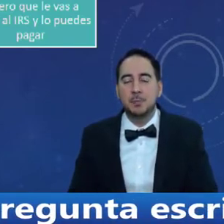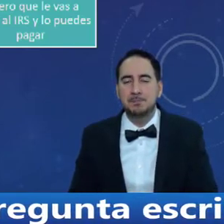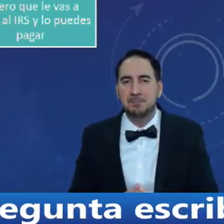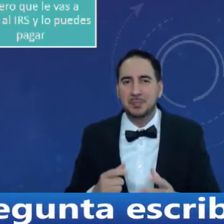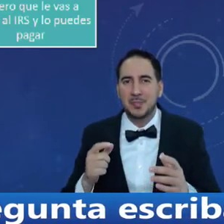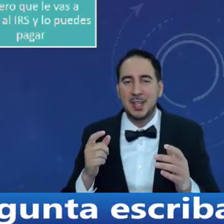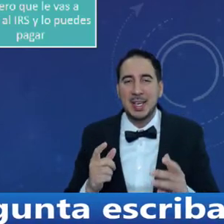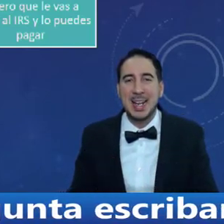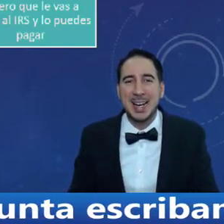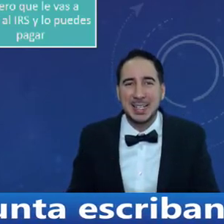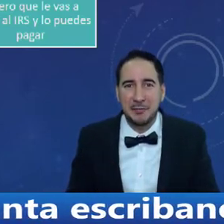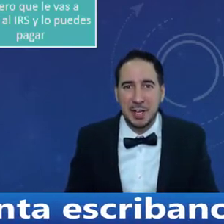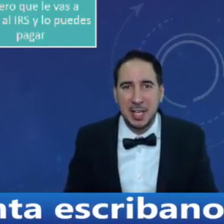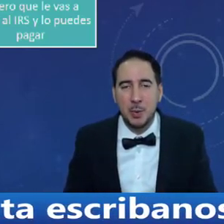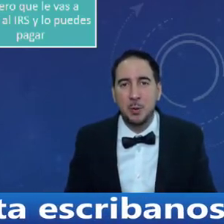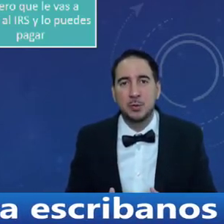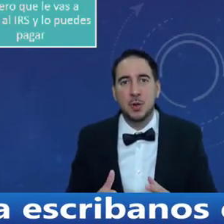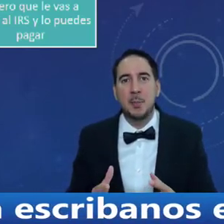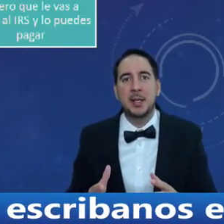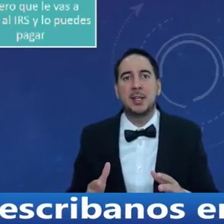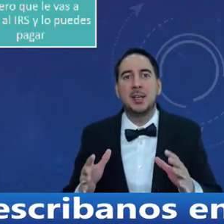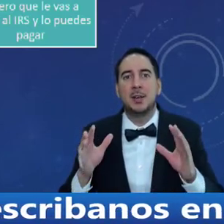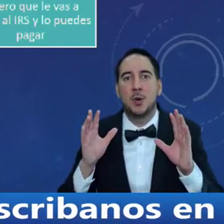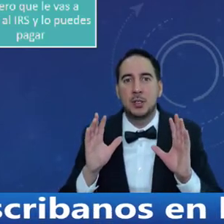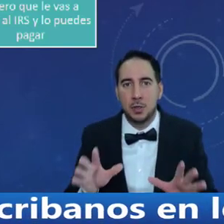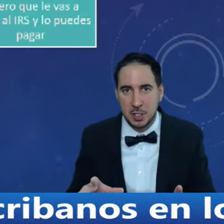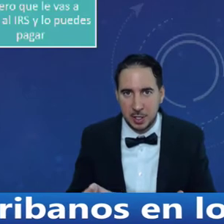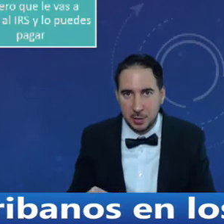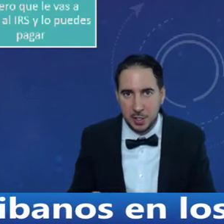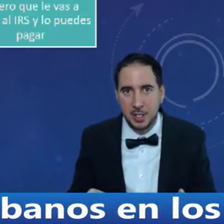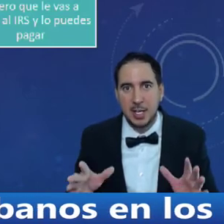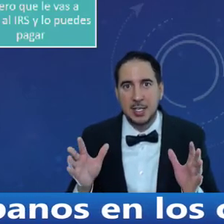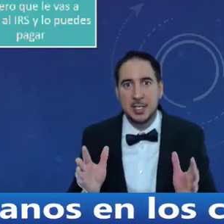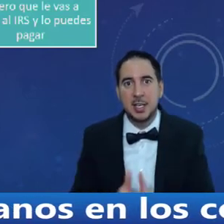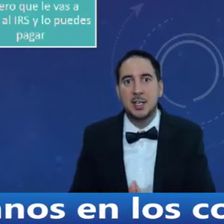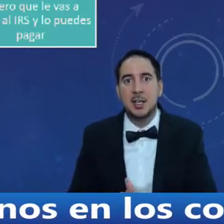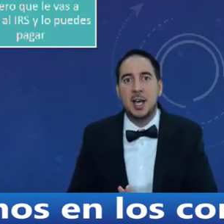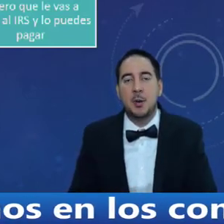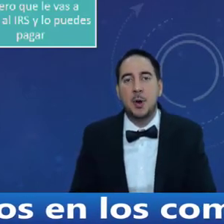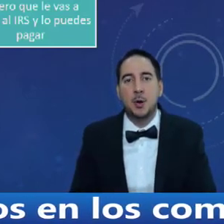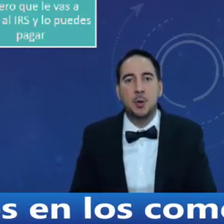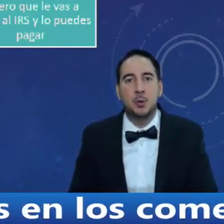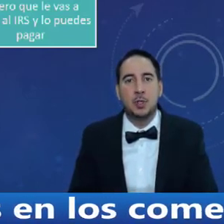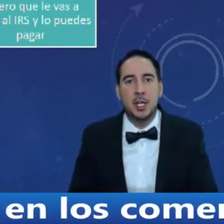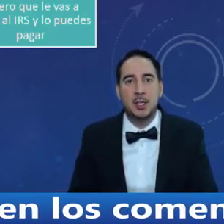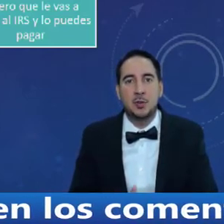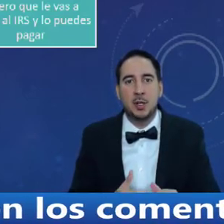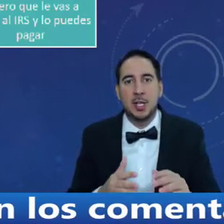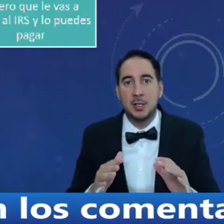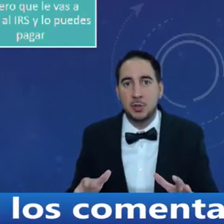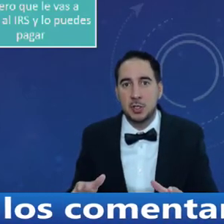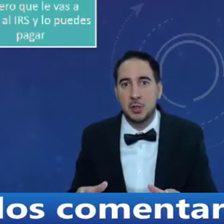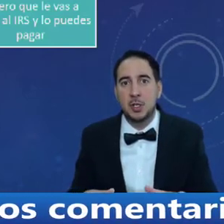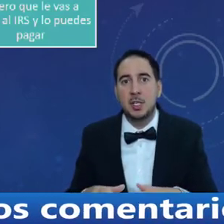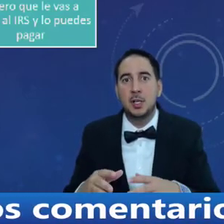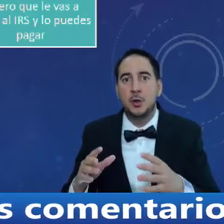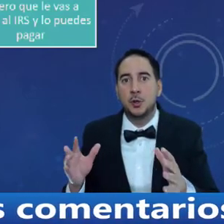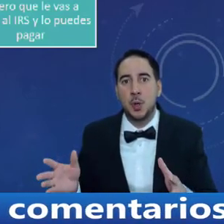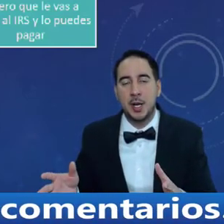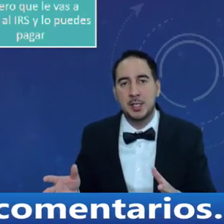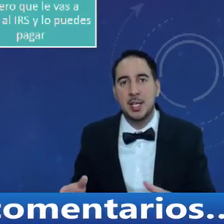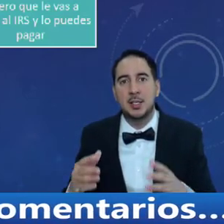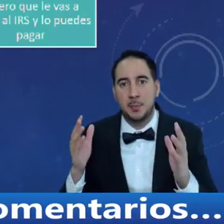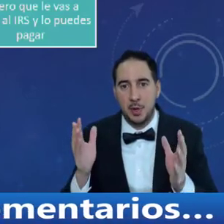Estate Division. Y le rectifique de nuevo, solamente con el social security. Así que, a lo mejor usted tiene social security,